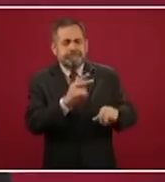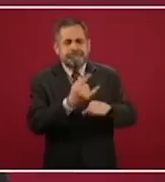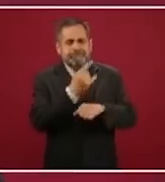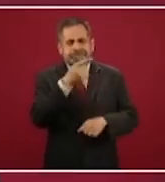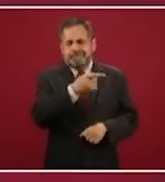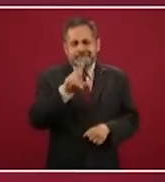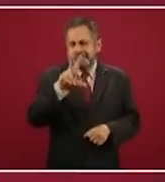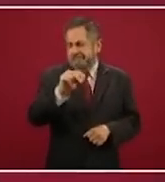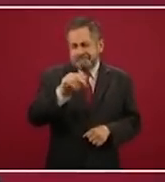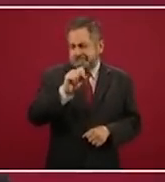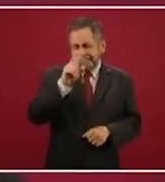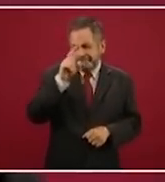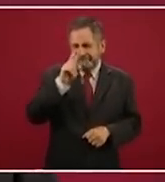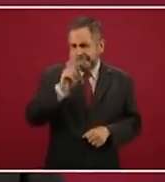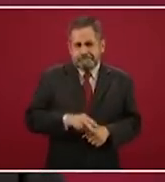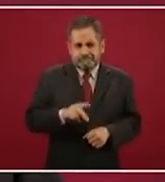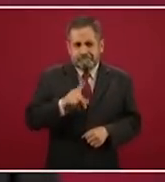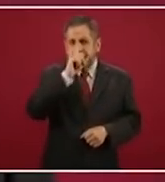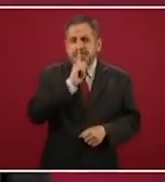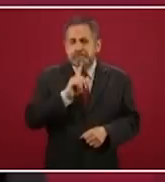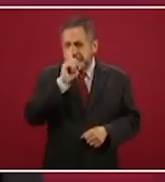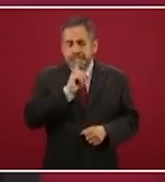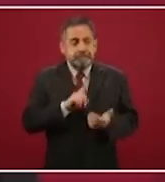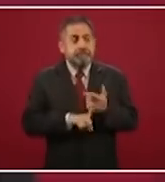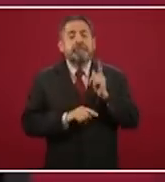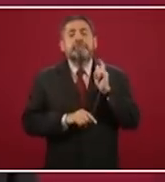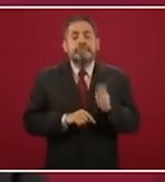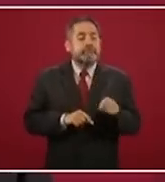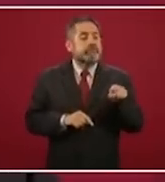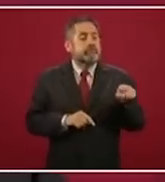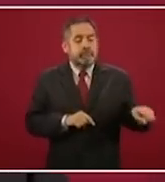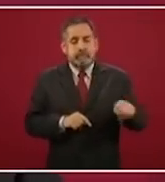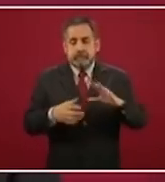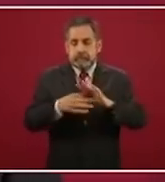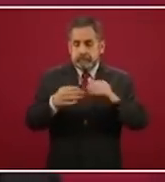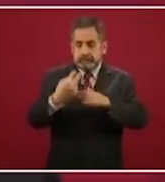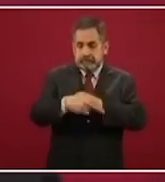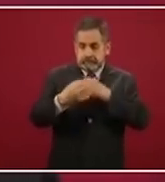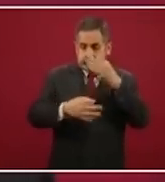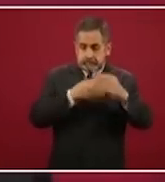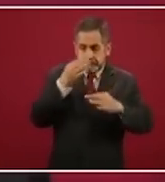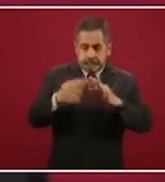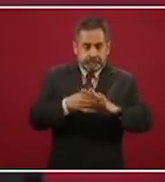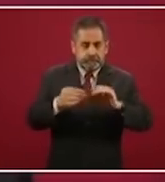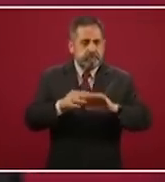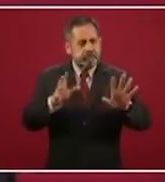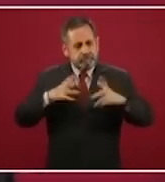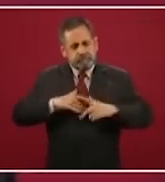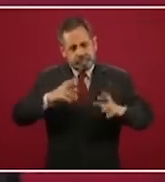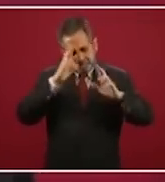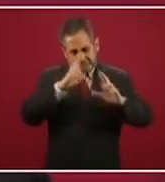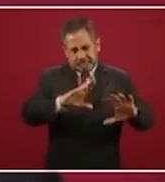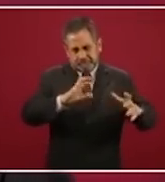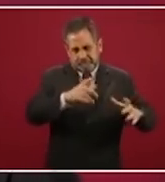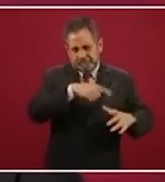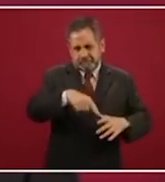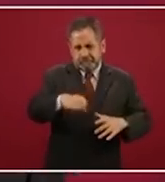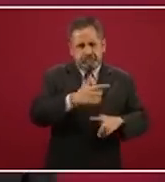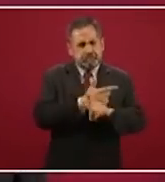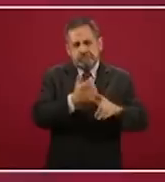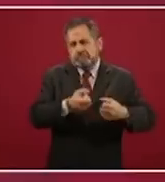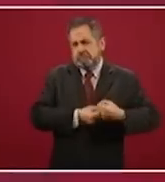en la televisión, en las series. Aclaro, vamos a ser respetuosos de la